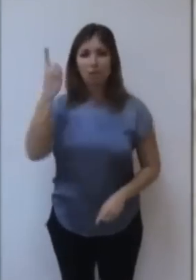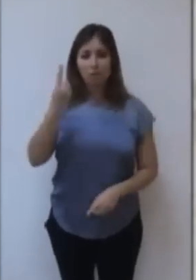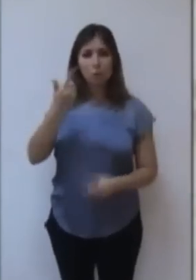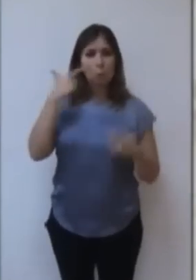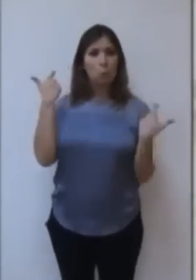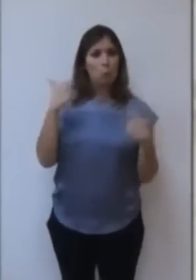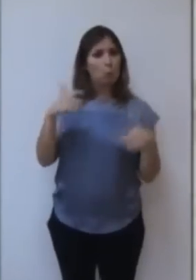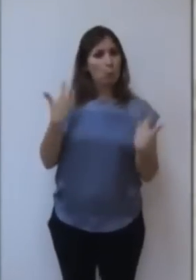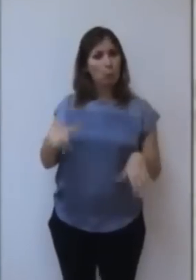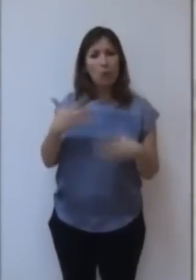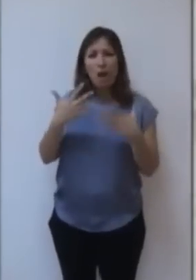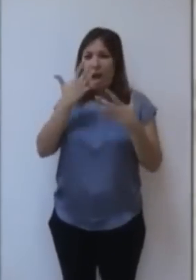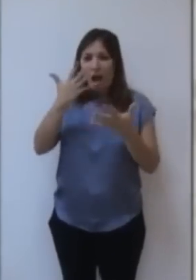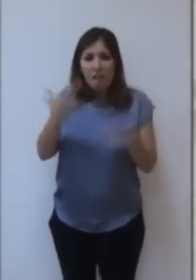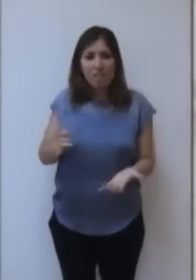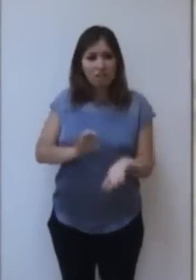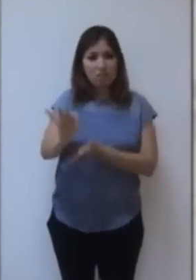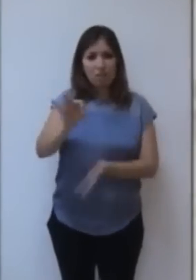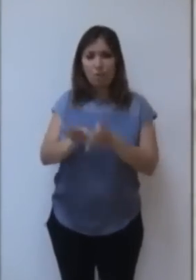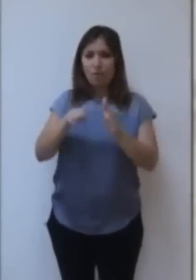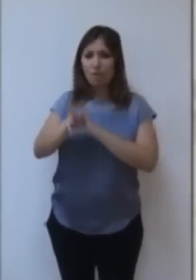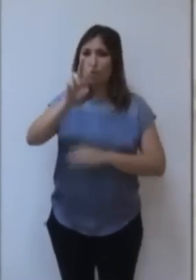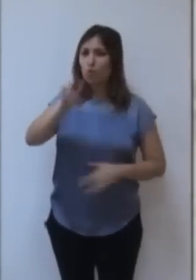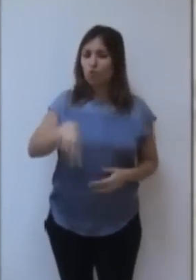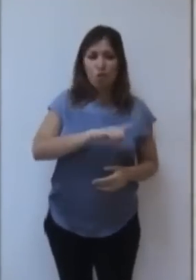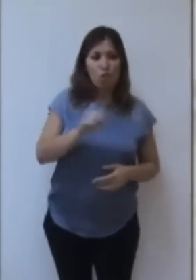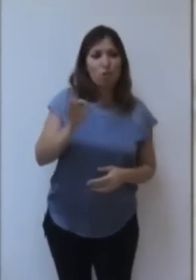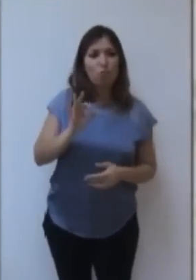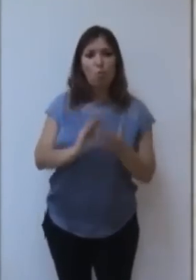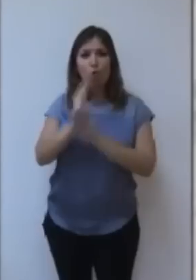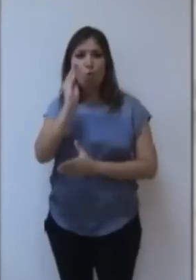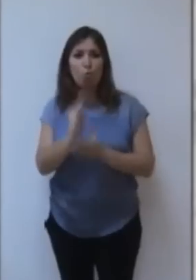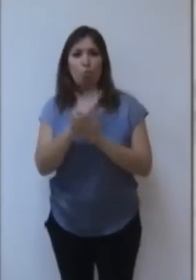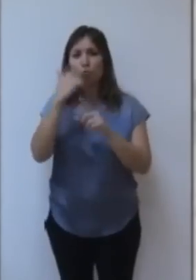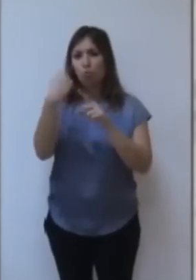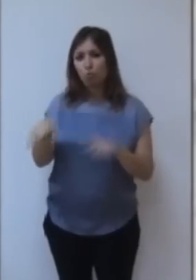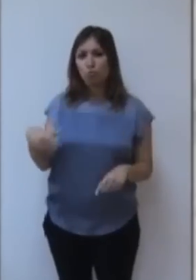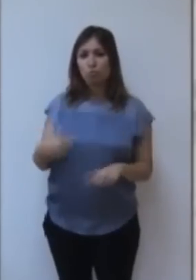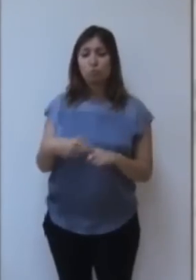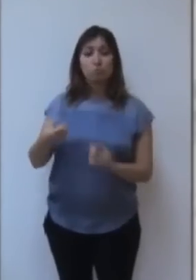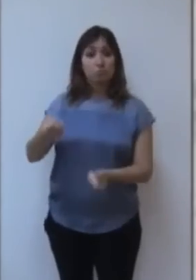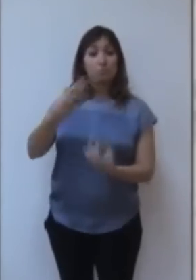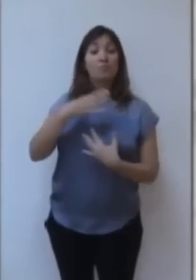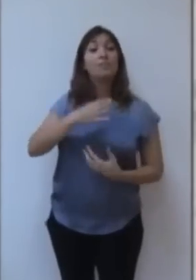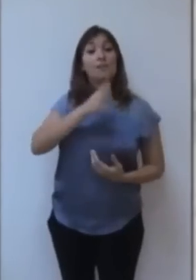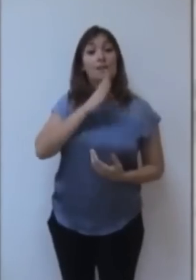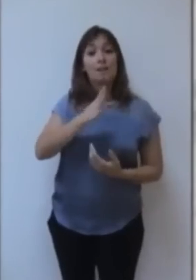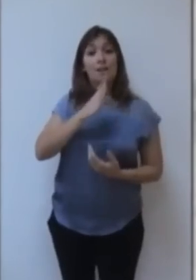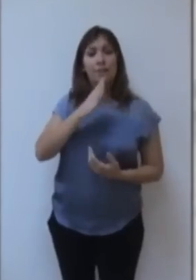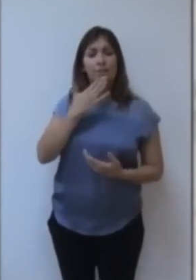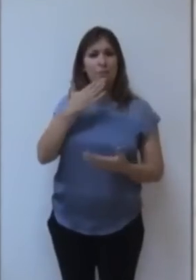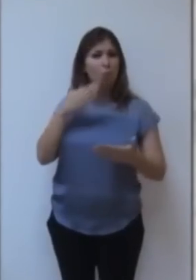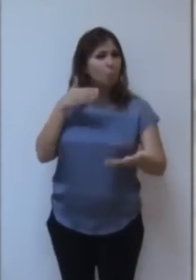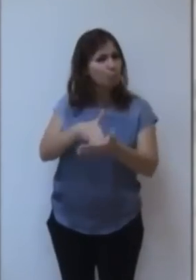accesibles, cantidad de servicios y de productos y de elementos, ¿no? Y destacaban dentro de los que no